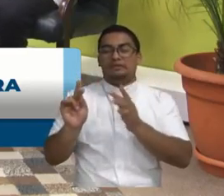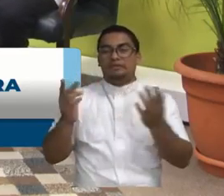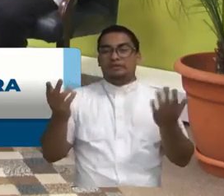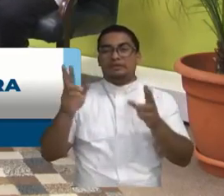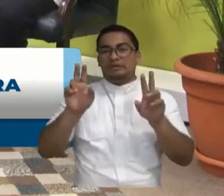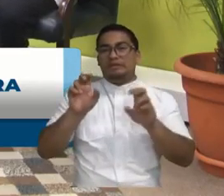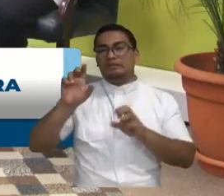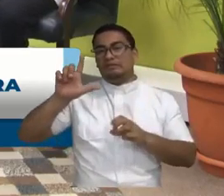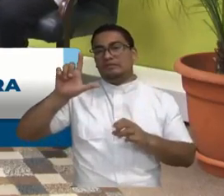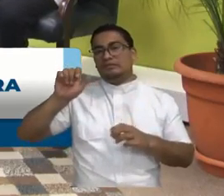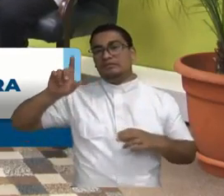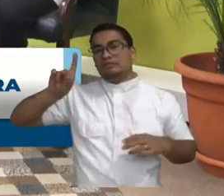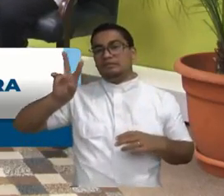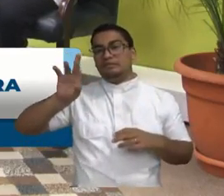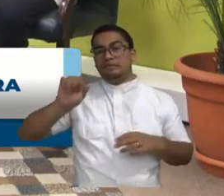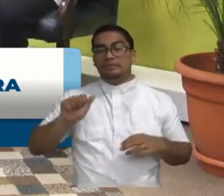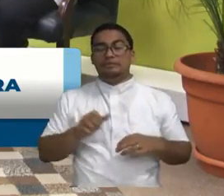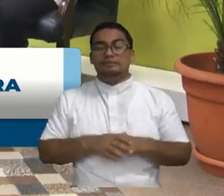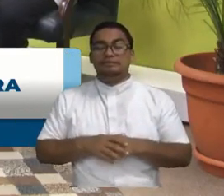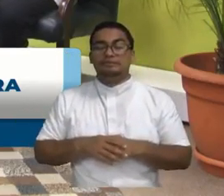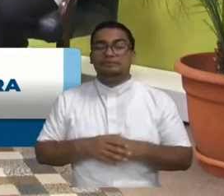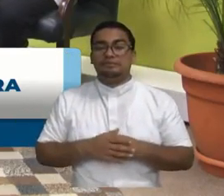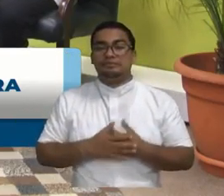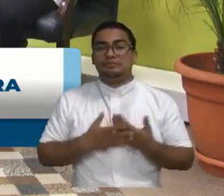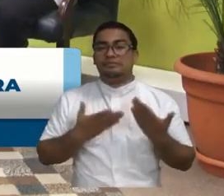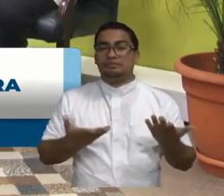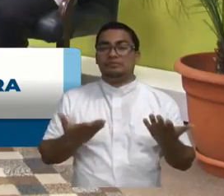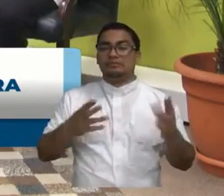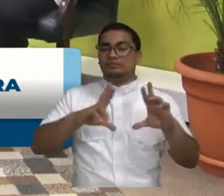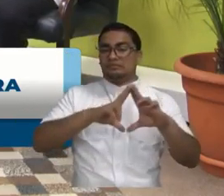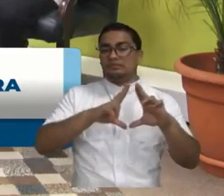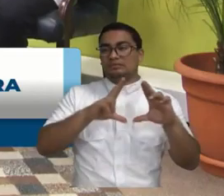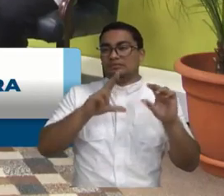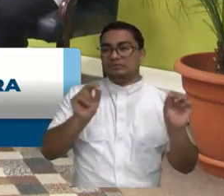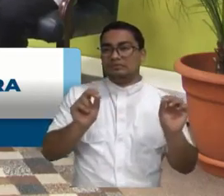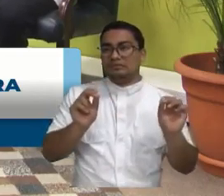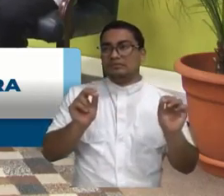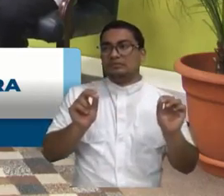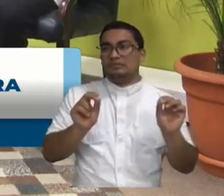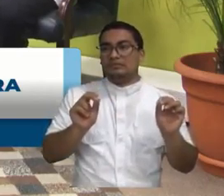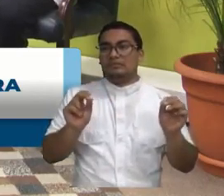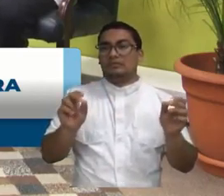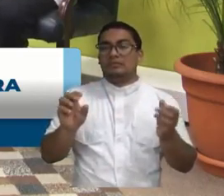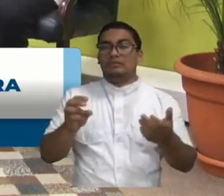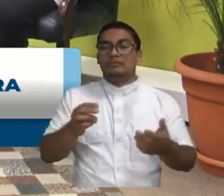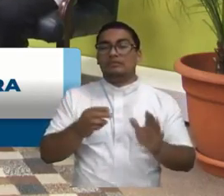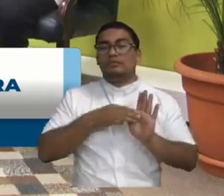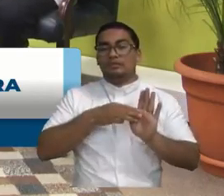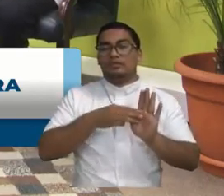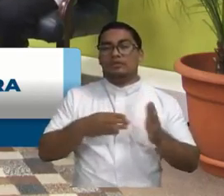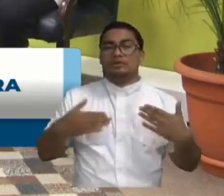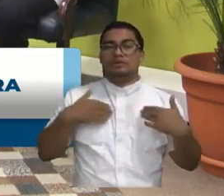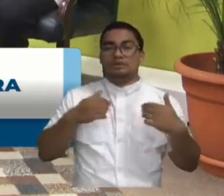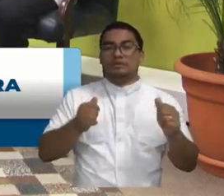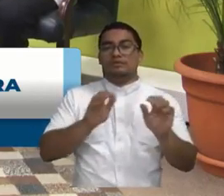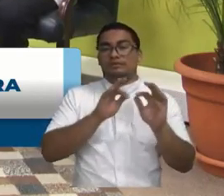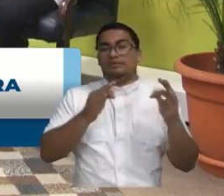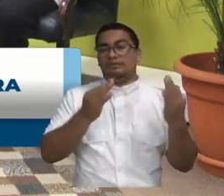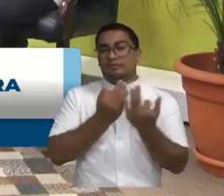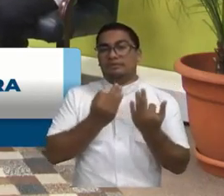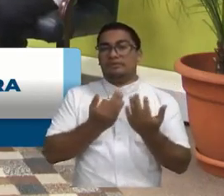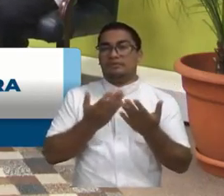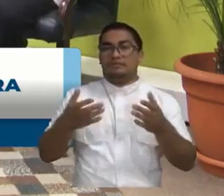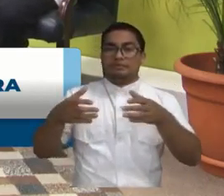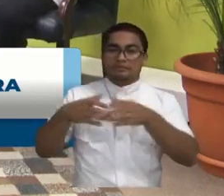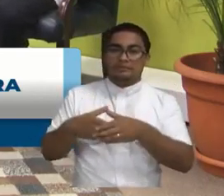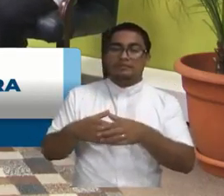países. Entonces, Nicaragua tiene la fortuna de que tiene un modelo de salud familiar y comunitario, que es el MOSAF. Es un